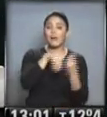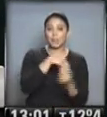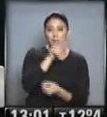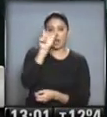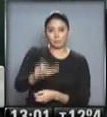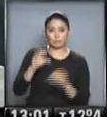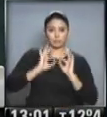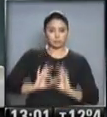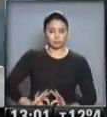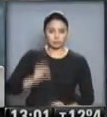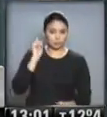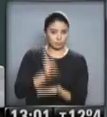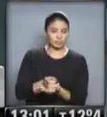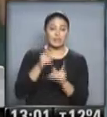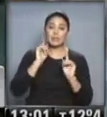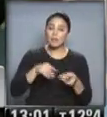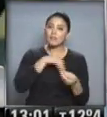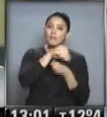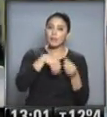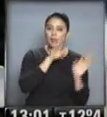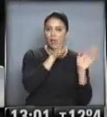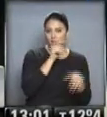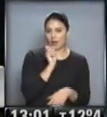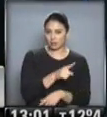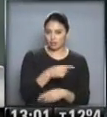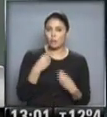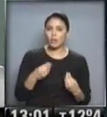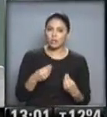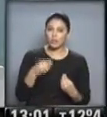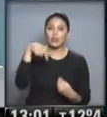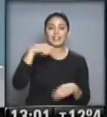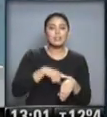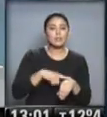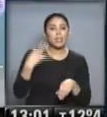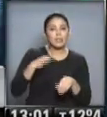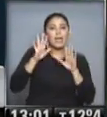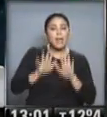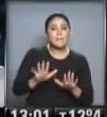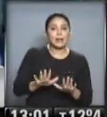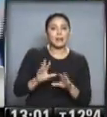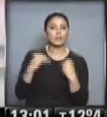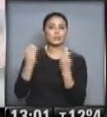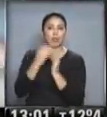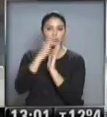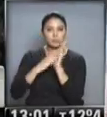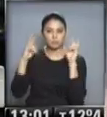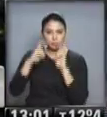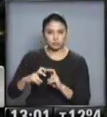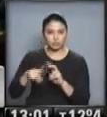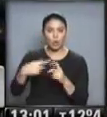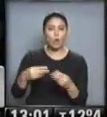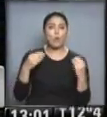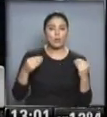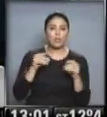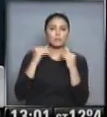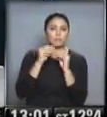imputado ni hablar de la familia de la víctima porque porque es tiempo de guardar las pericias cuando se podrían conocer en el mejor